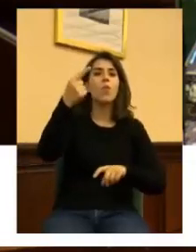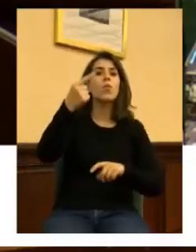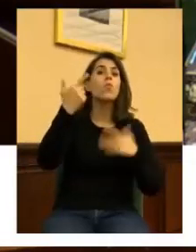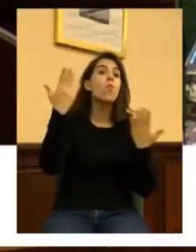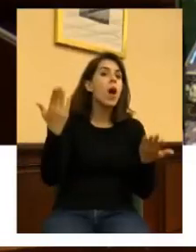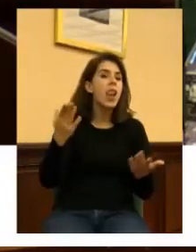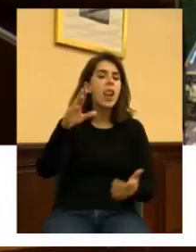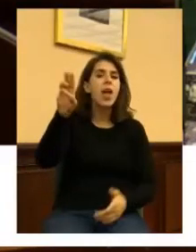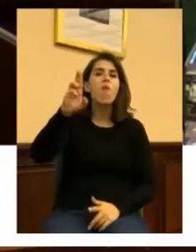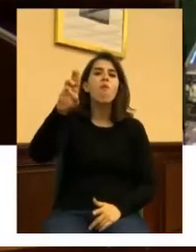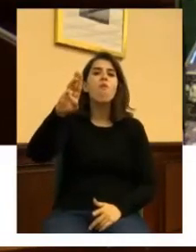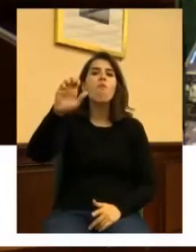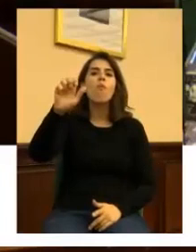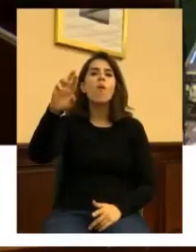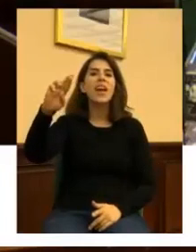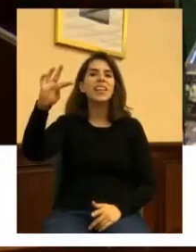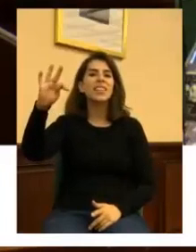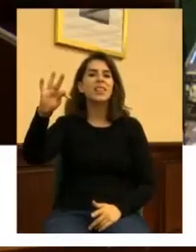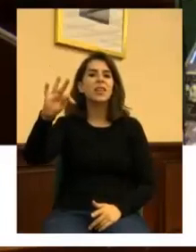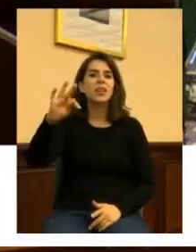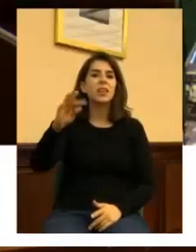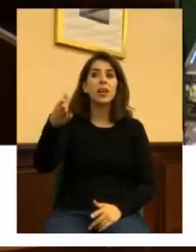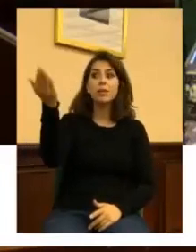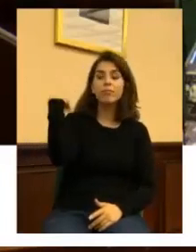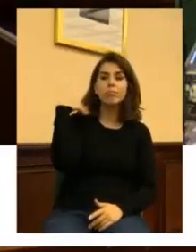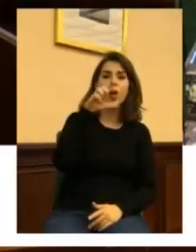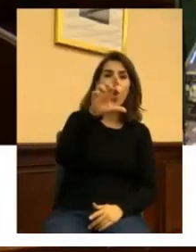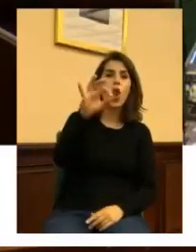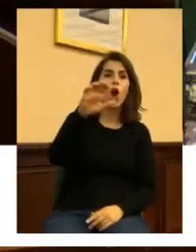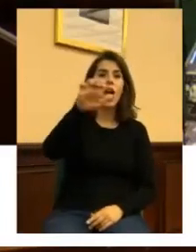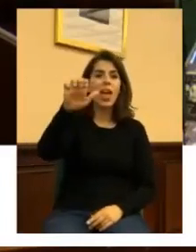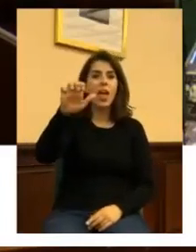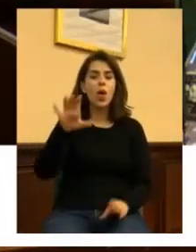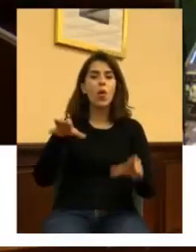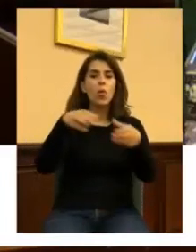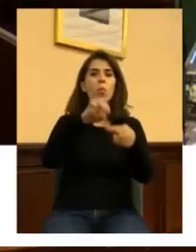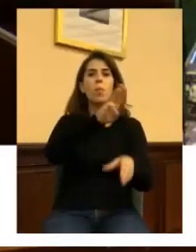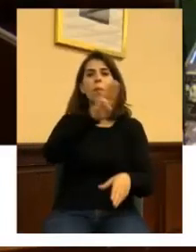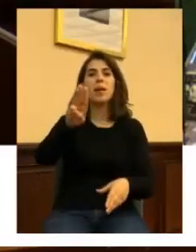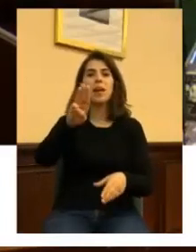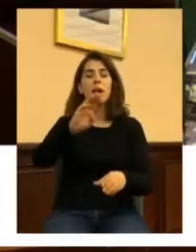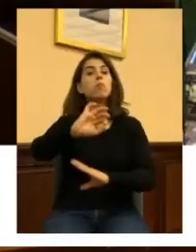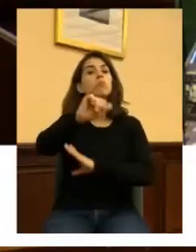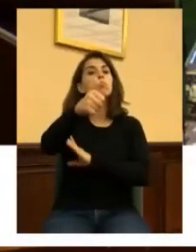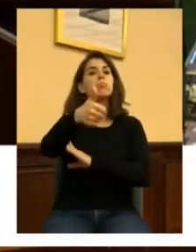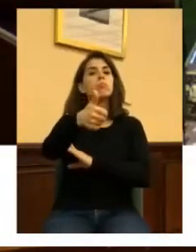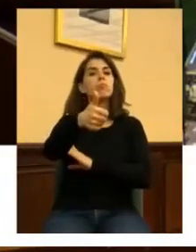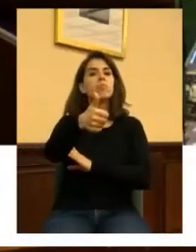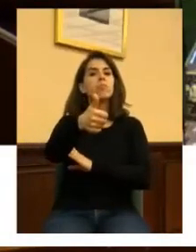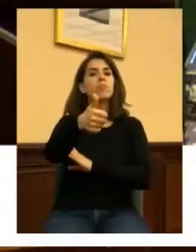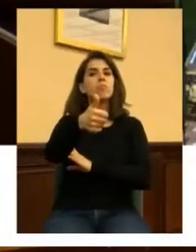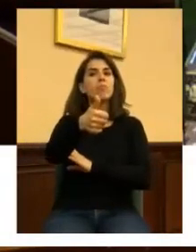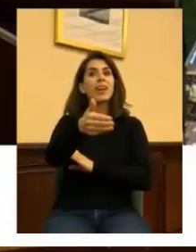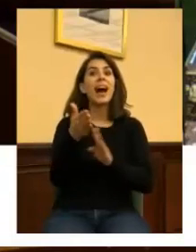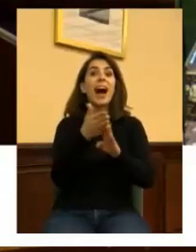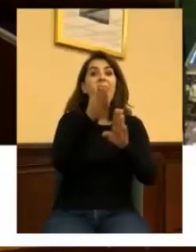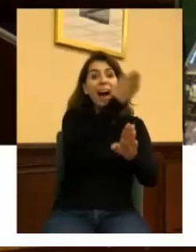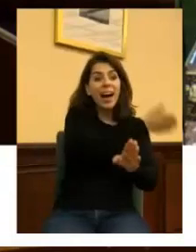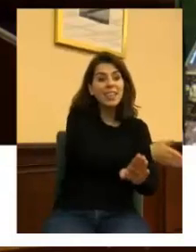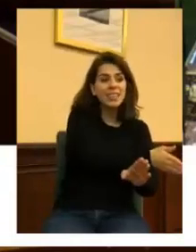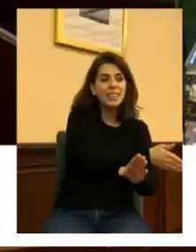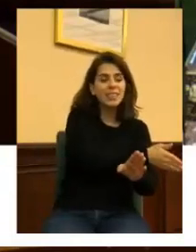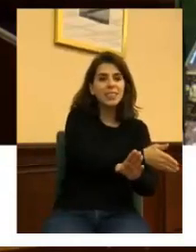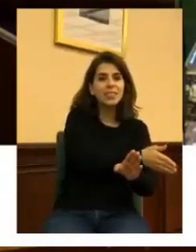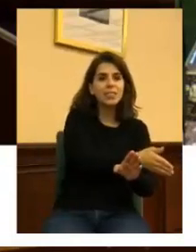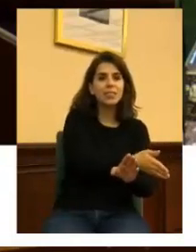WER. Ni siquiera en la LOE, que también aprobó un gobierno del Partido Popular con anterioridad a este. Digo